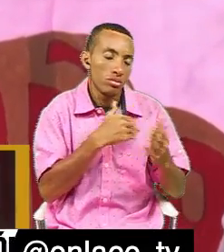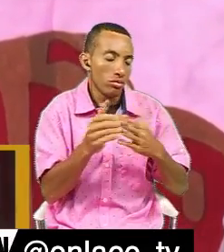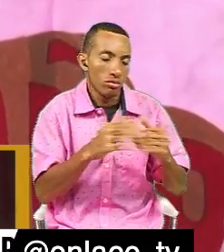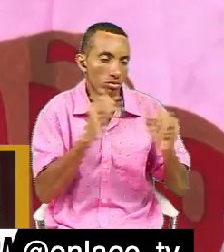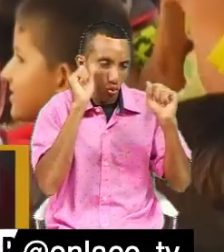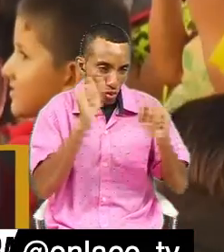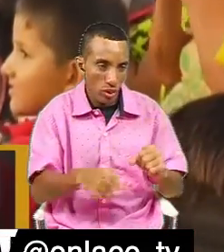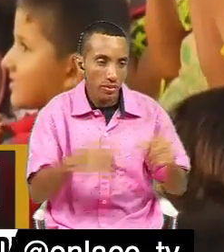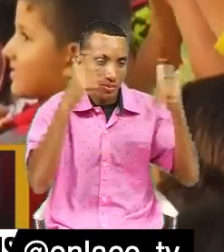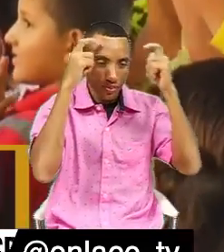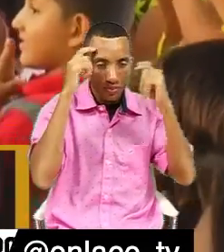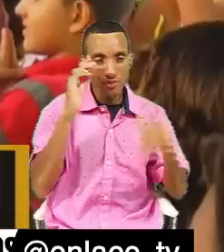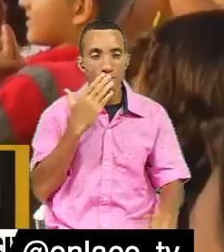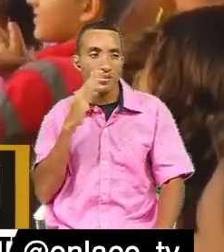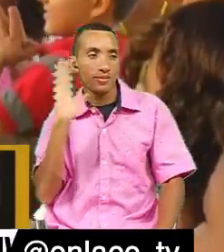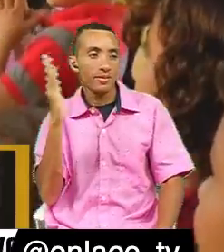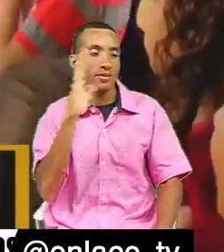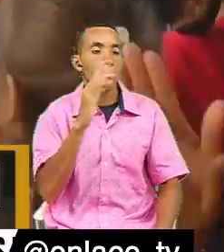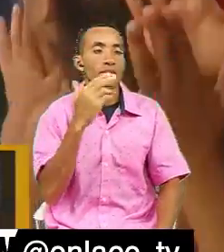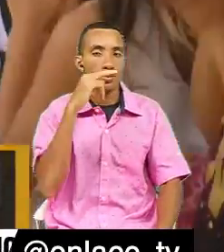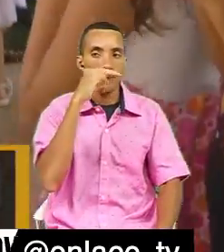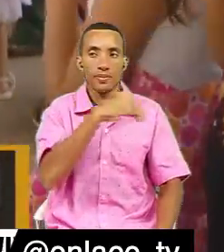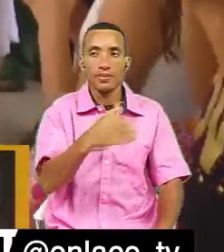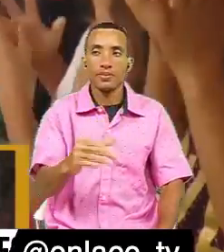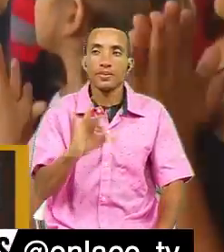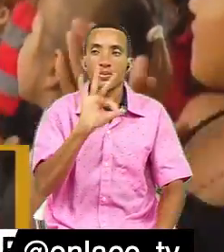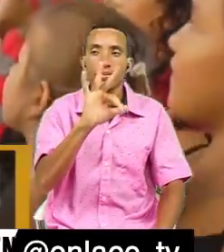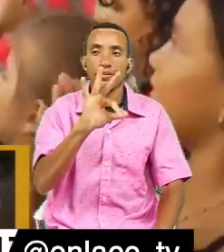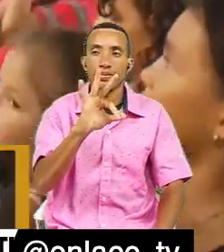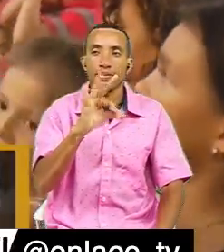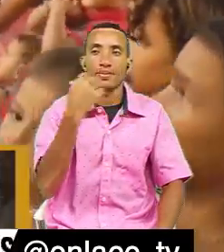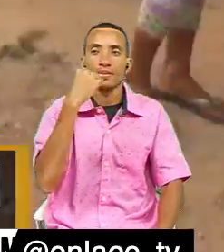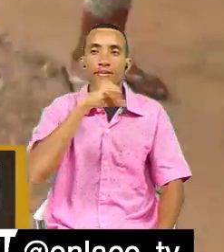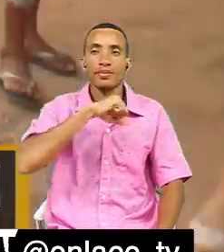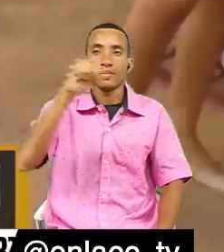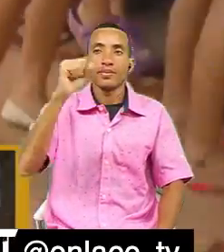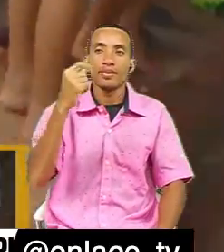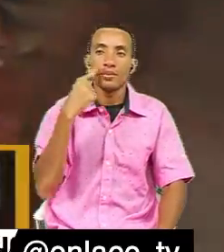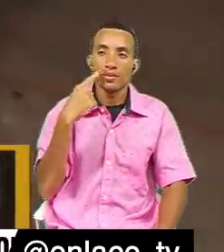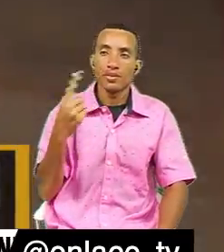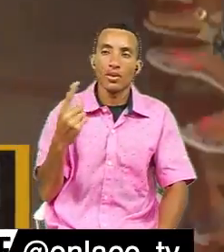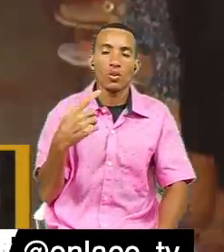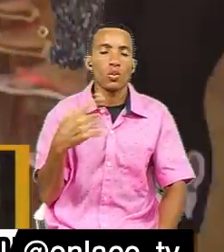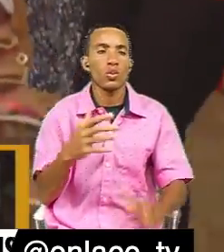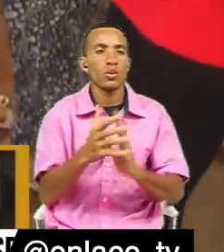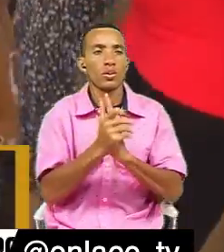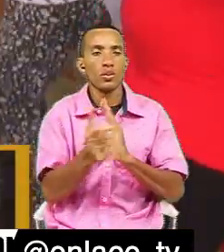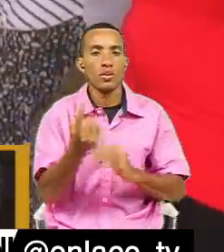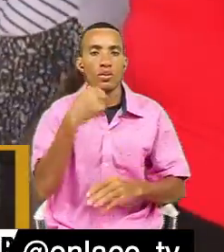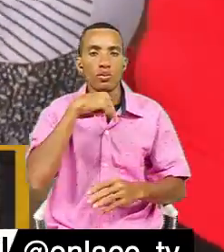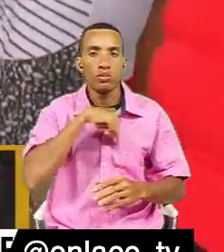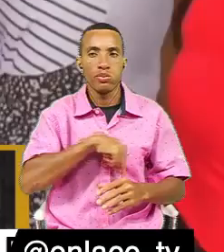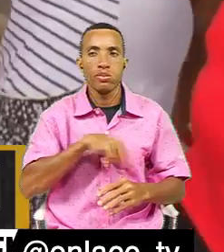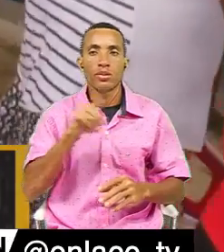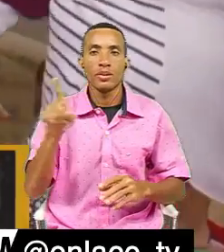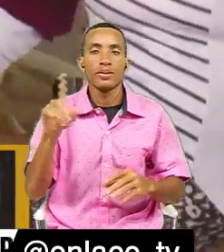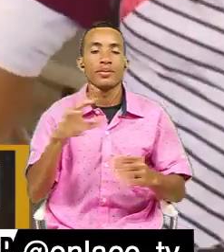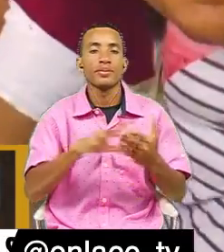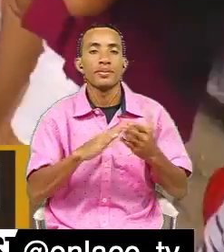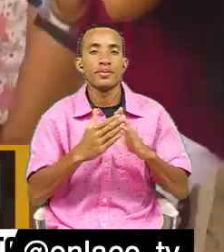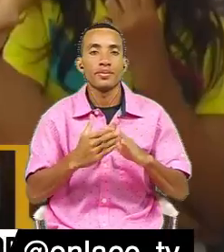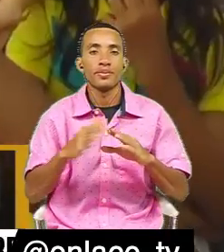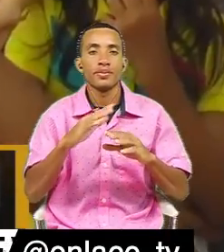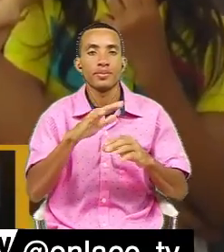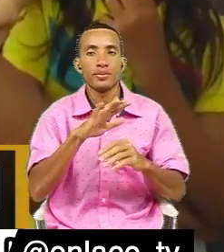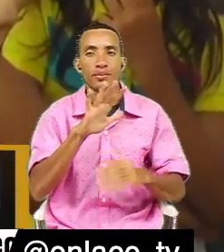es una integración. Esas tres pequeñas fueron las ganadoras del certamen que destacó el talento que se esconde en este rincón de la comuna 5 de la